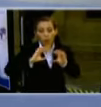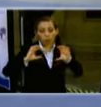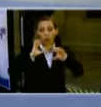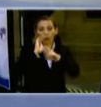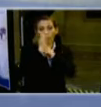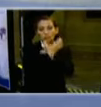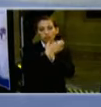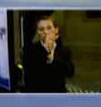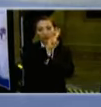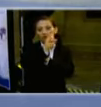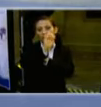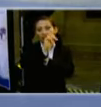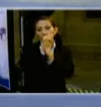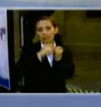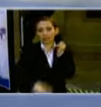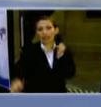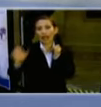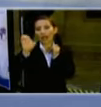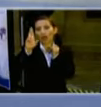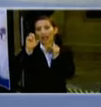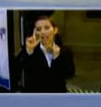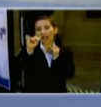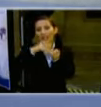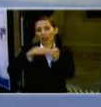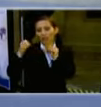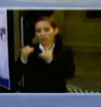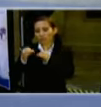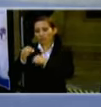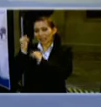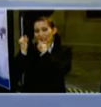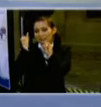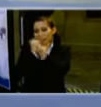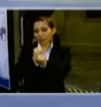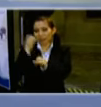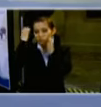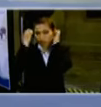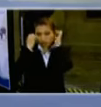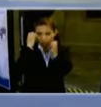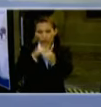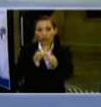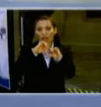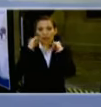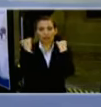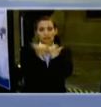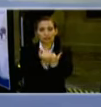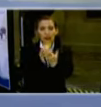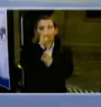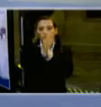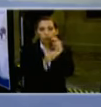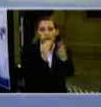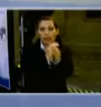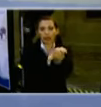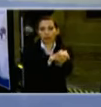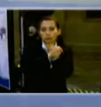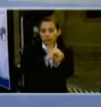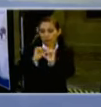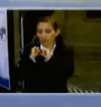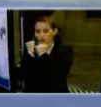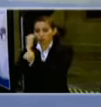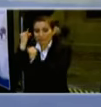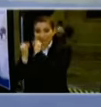de Venecia, Euroelectric, Oficina Internacional de Exposiciones, Asociación Mundial de Lotería,